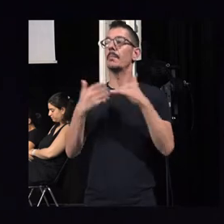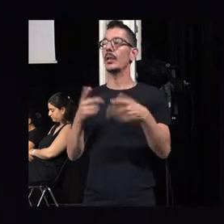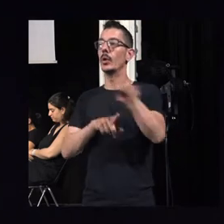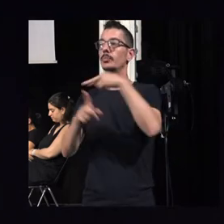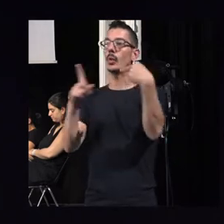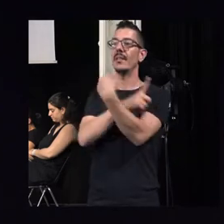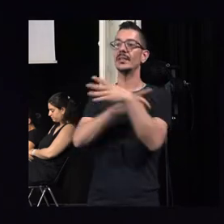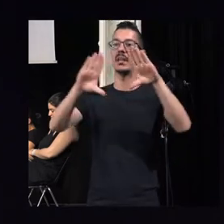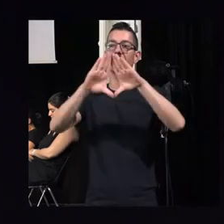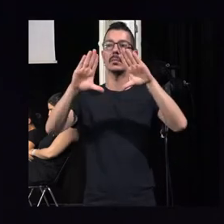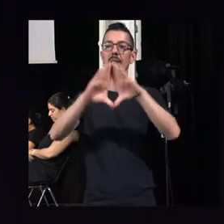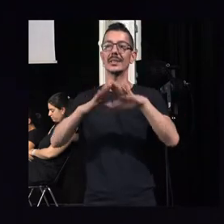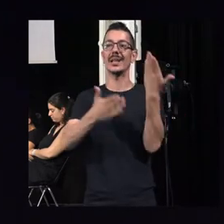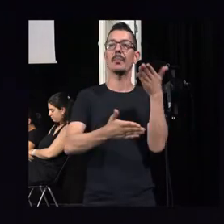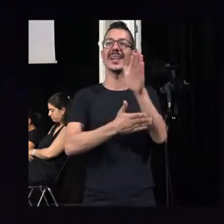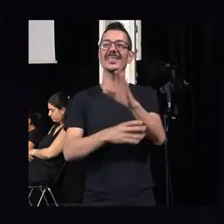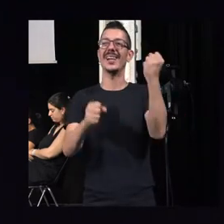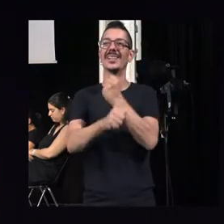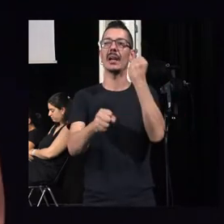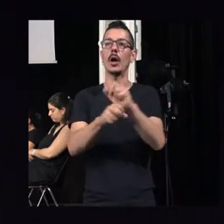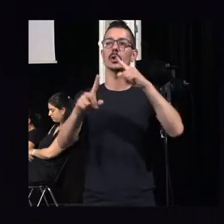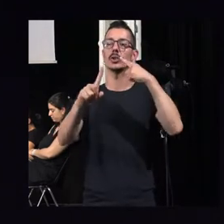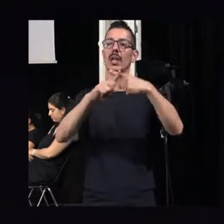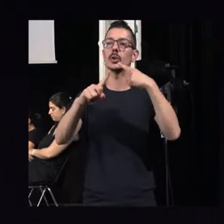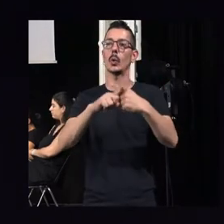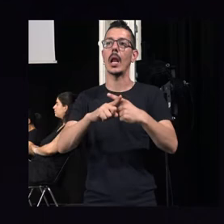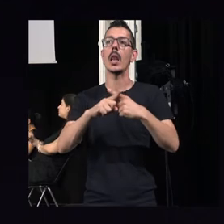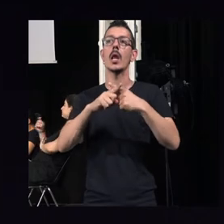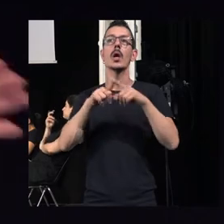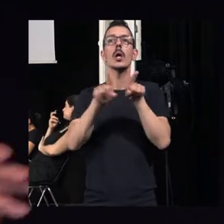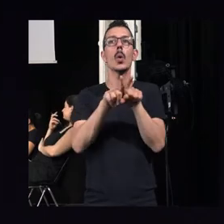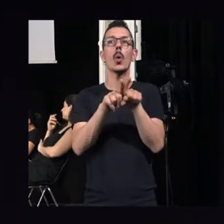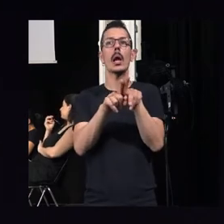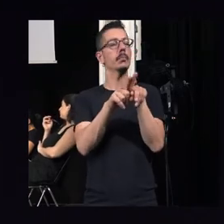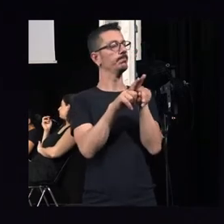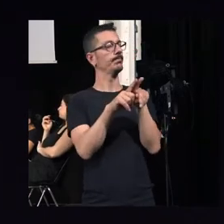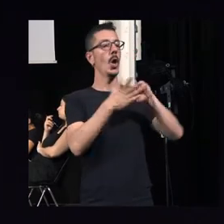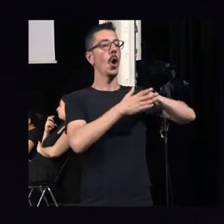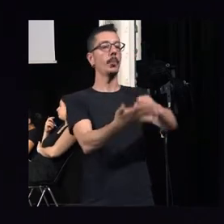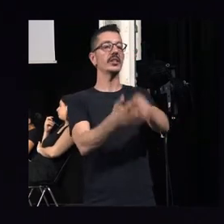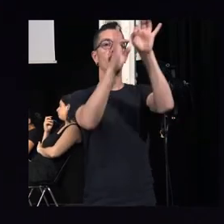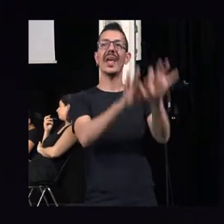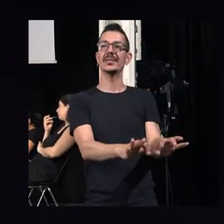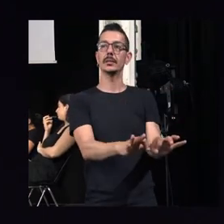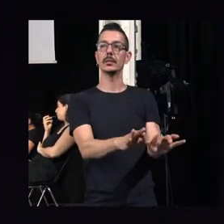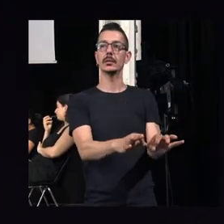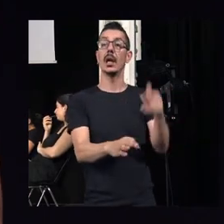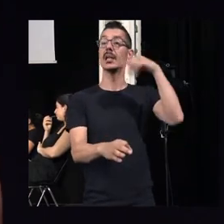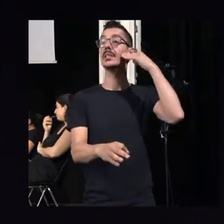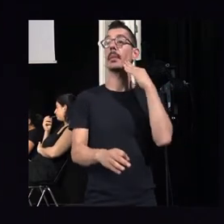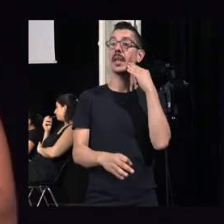feministas, se representa el trabajo sexual como una opresión per se. O, esta mañana lo